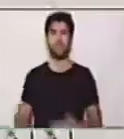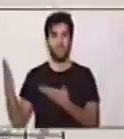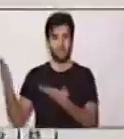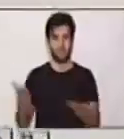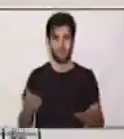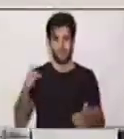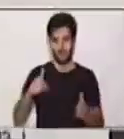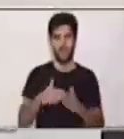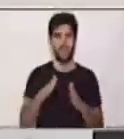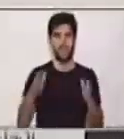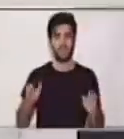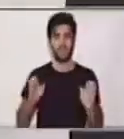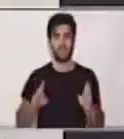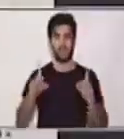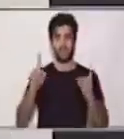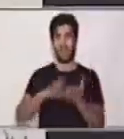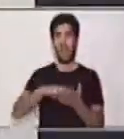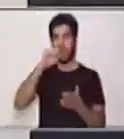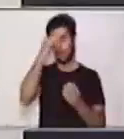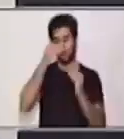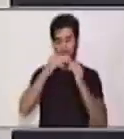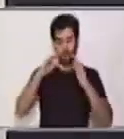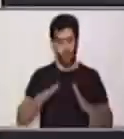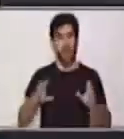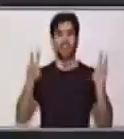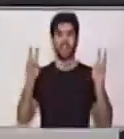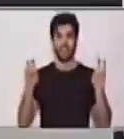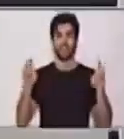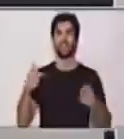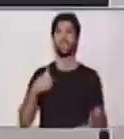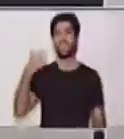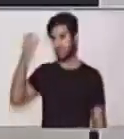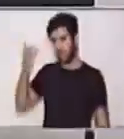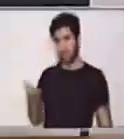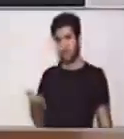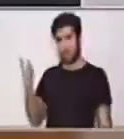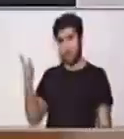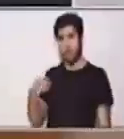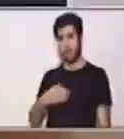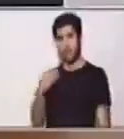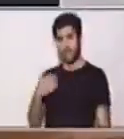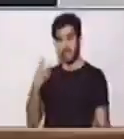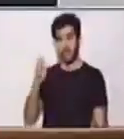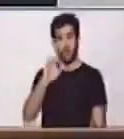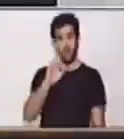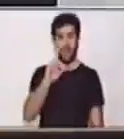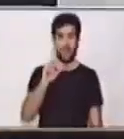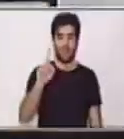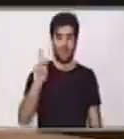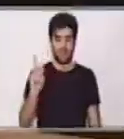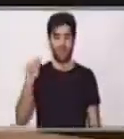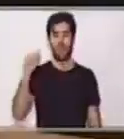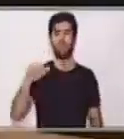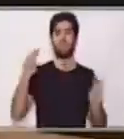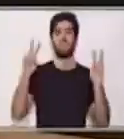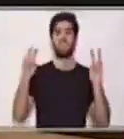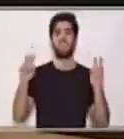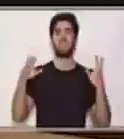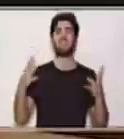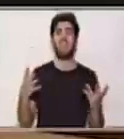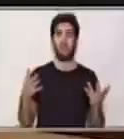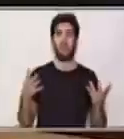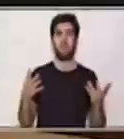Bienvenido a este espacio educativo Aprendo en Casa. Soy Edinova y en esta oportunidad desarrollaré el tema medidas de tendencia